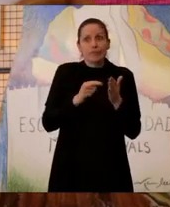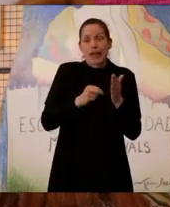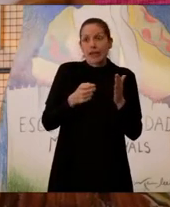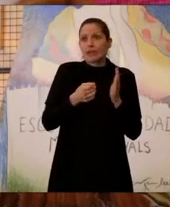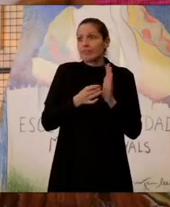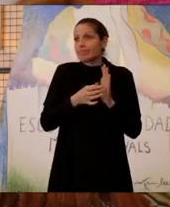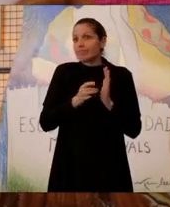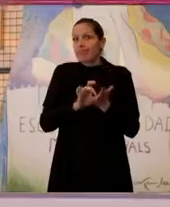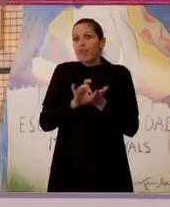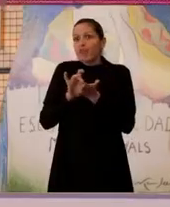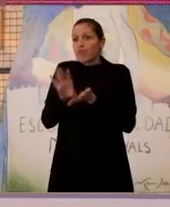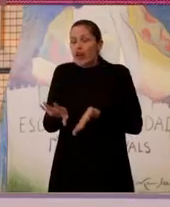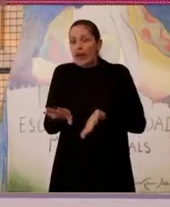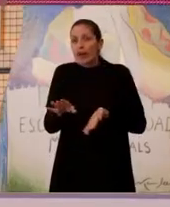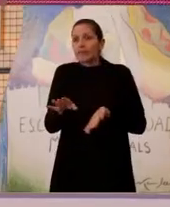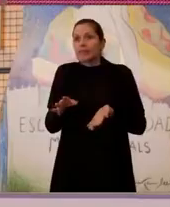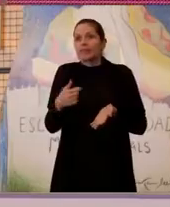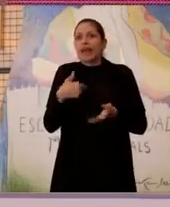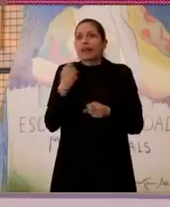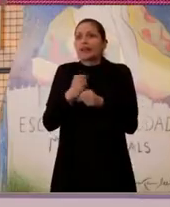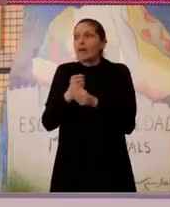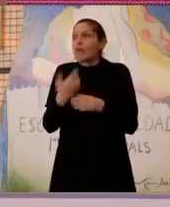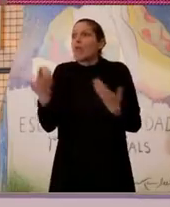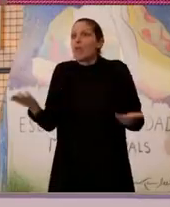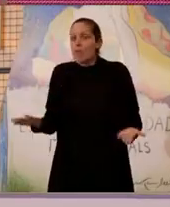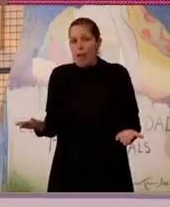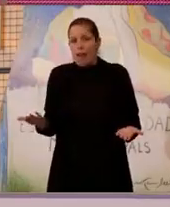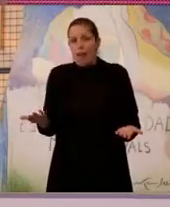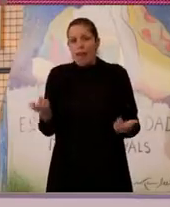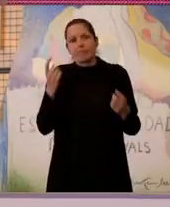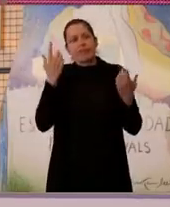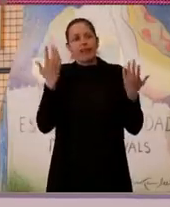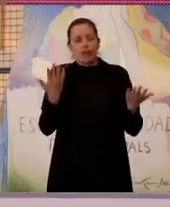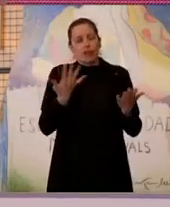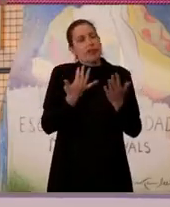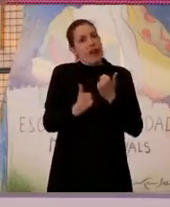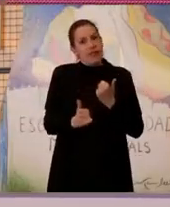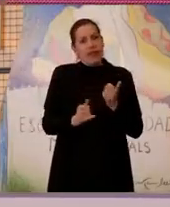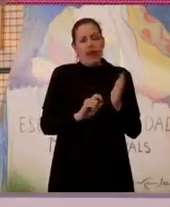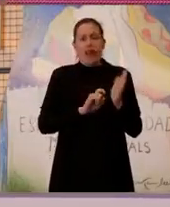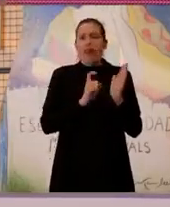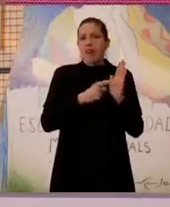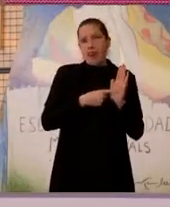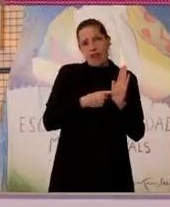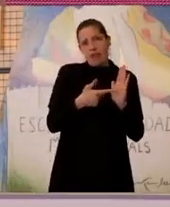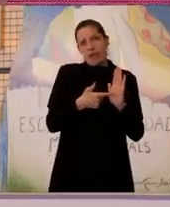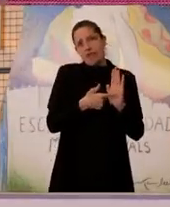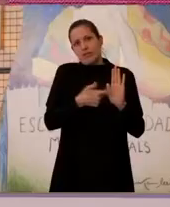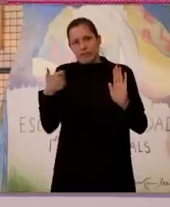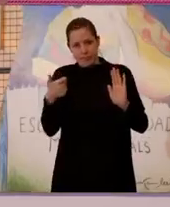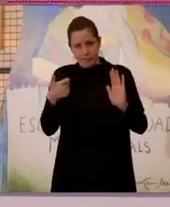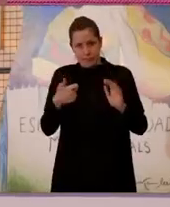Déjenme trabajar en la mina entonces eliminamos Esas esas leyes las leyes